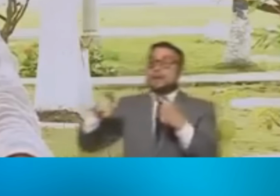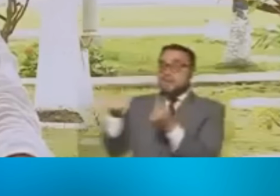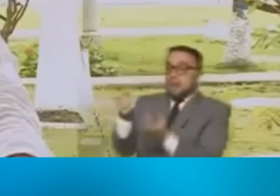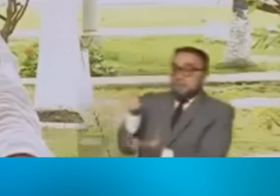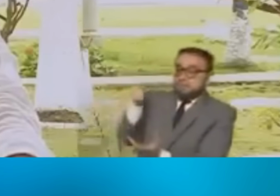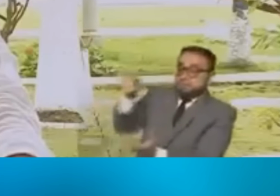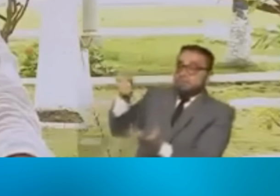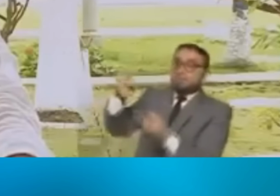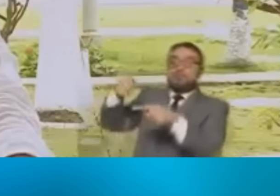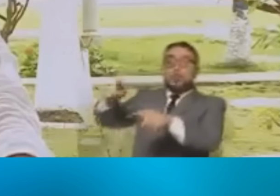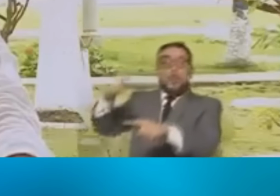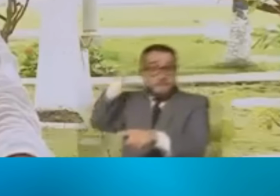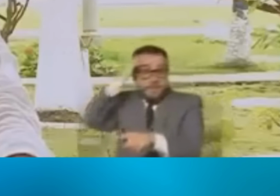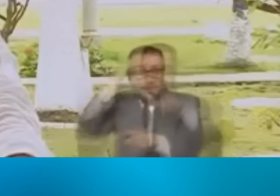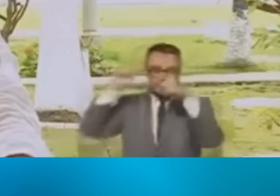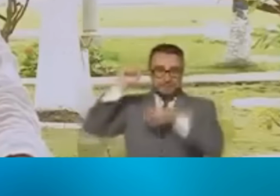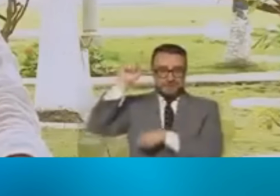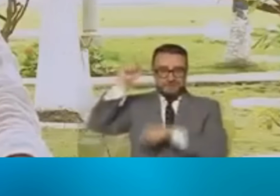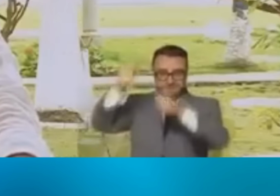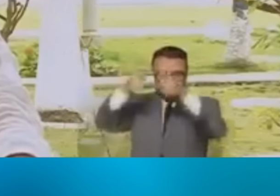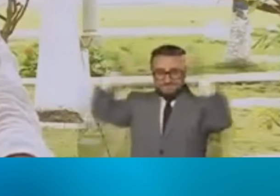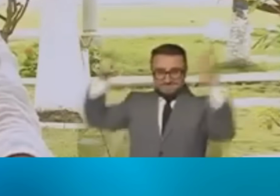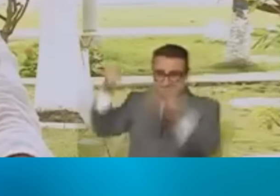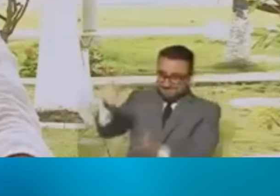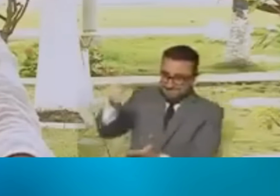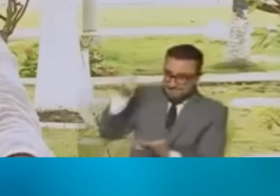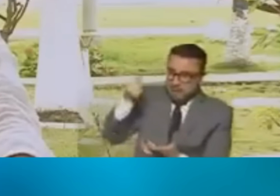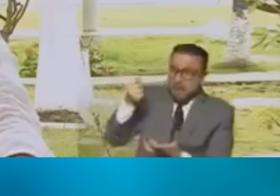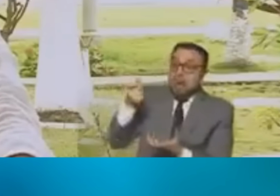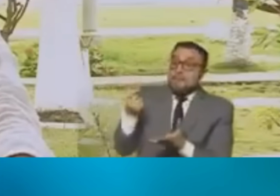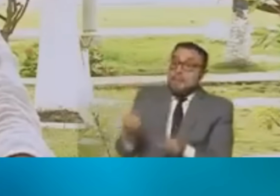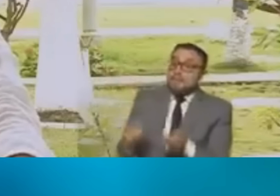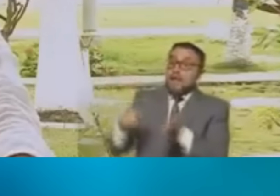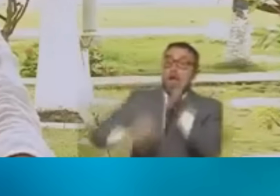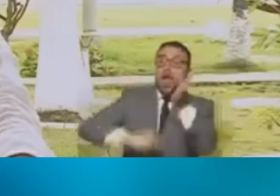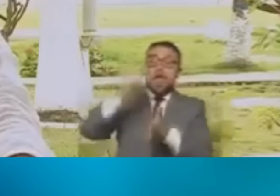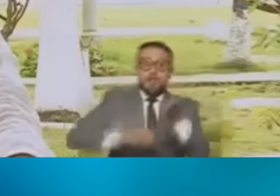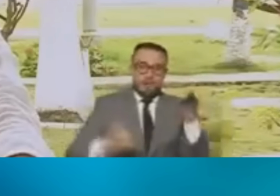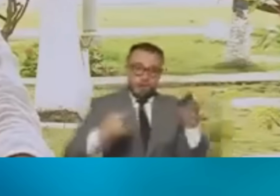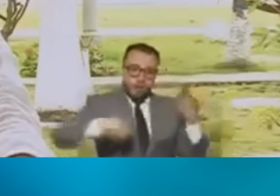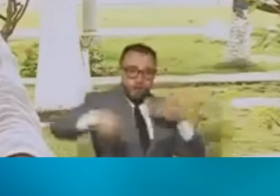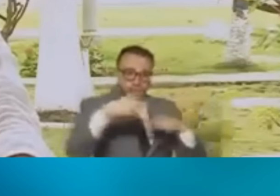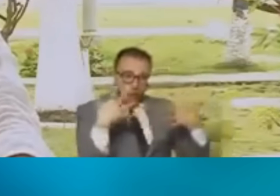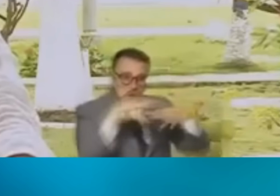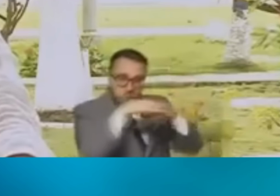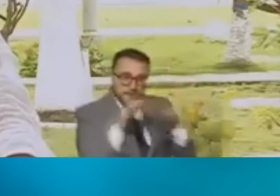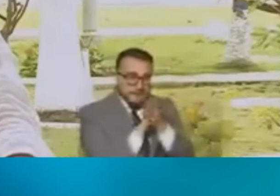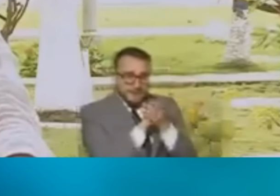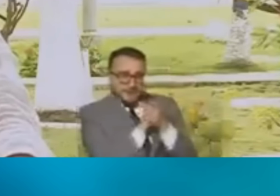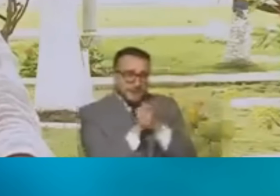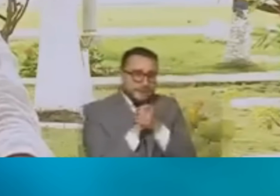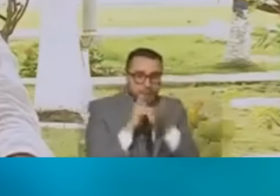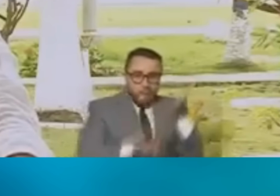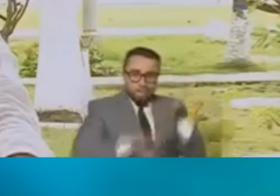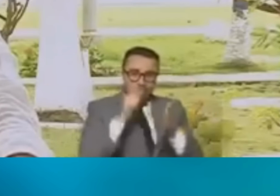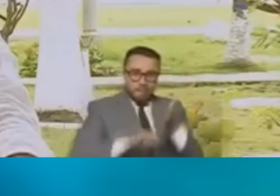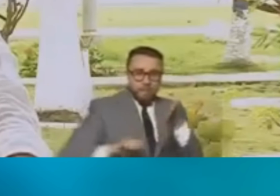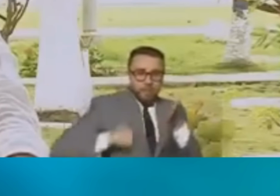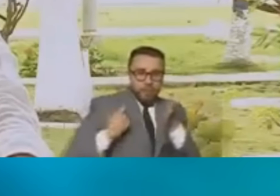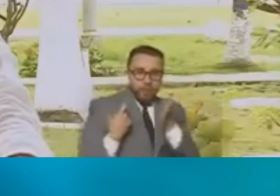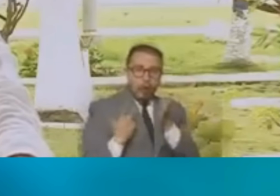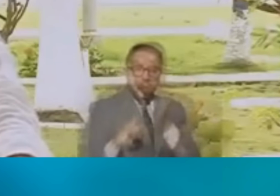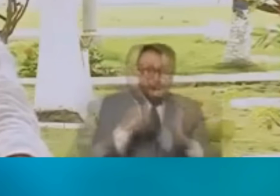los maestros y de la nación se han perdido en una red de contratistas que, con cláusulas amañadas, permiten pagar